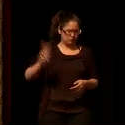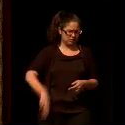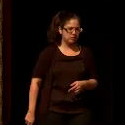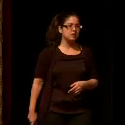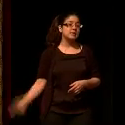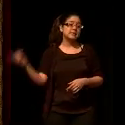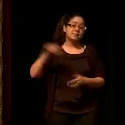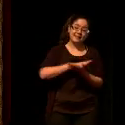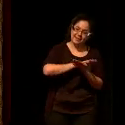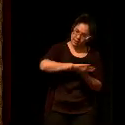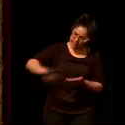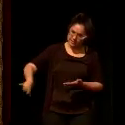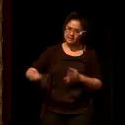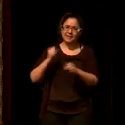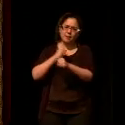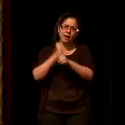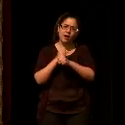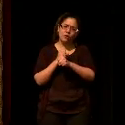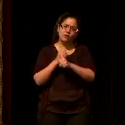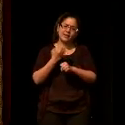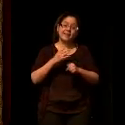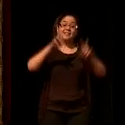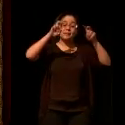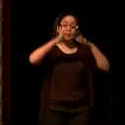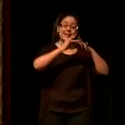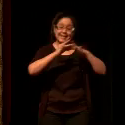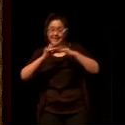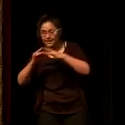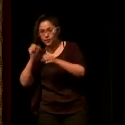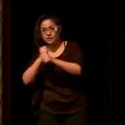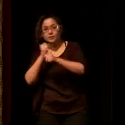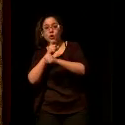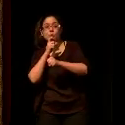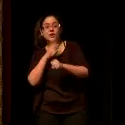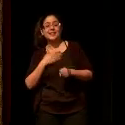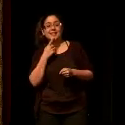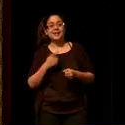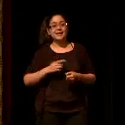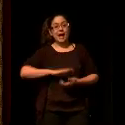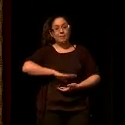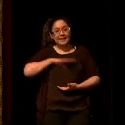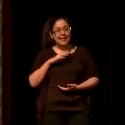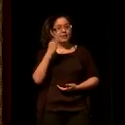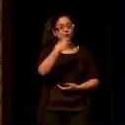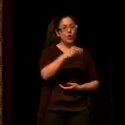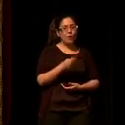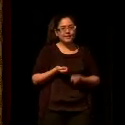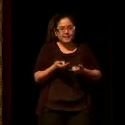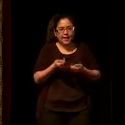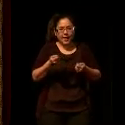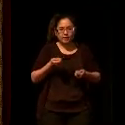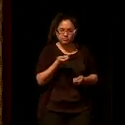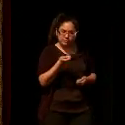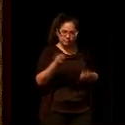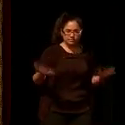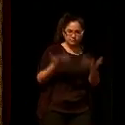de trabajo intenso fue este del liderazgo de trabajo de despertar las capacidades habilidades de los jóvenes esto lo